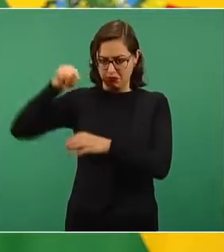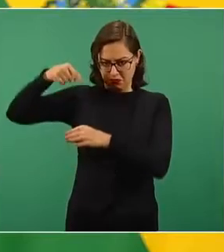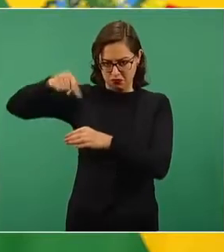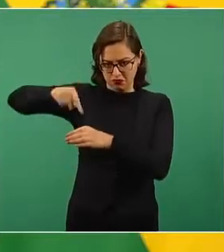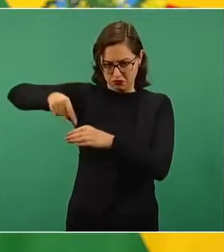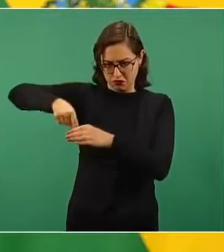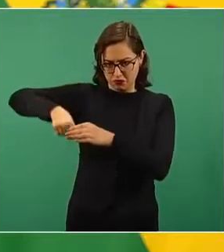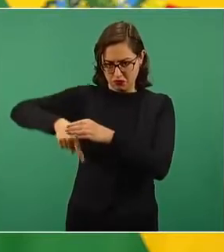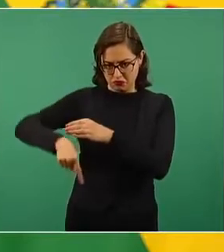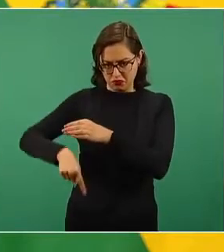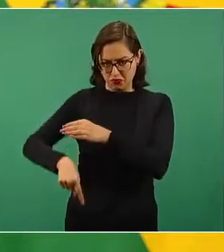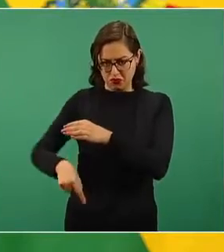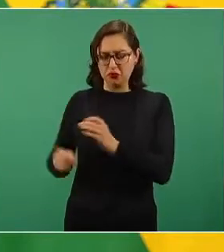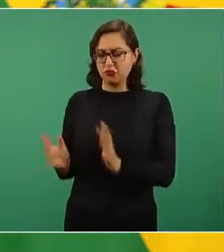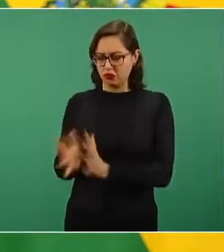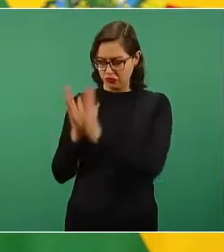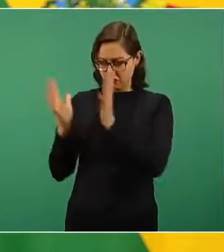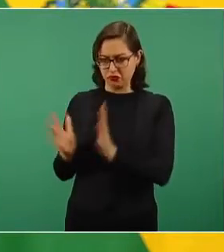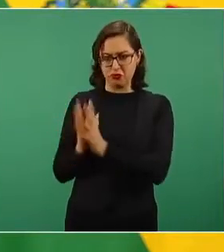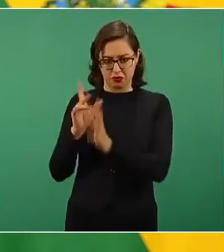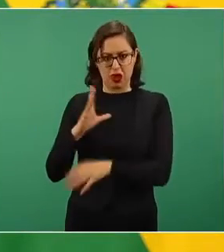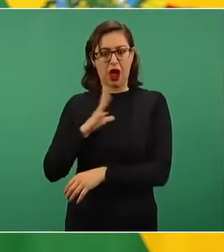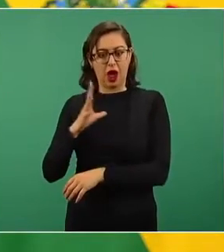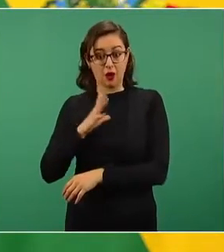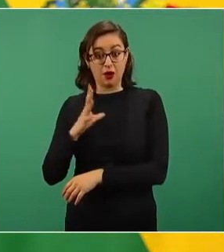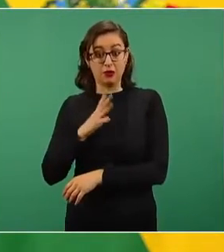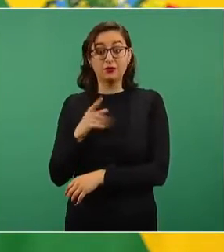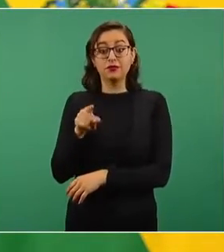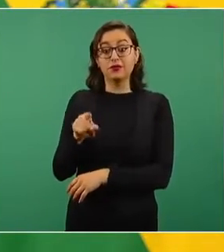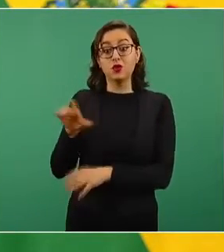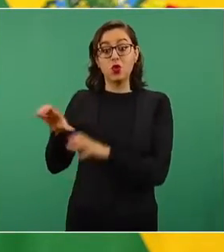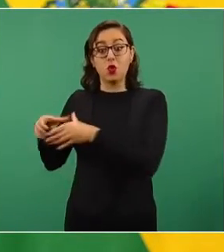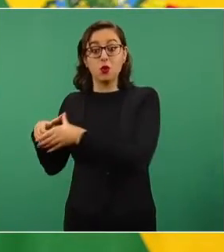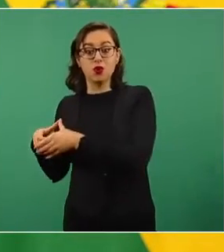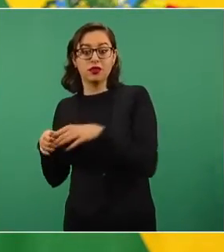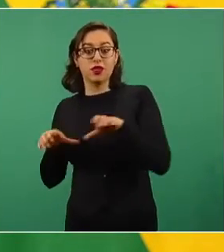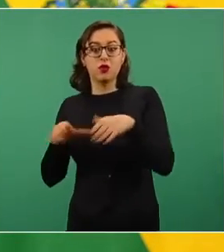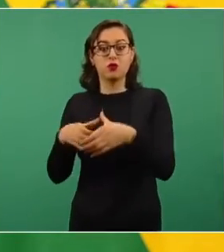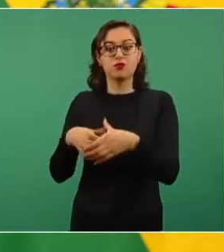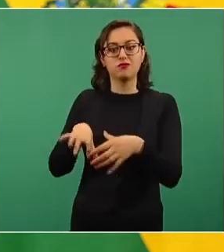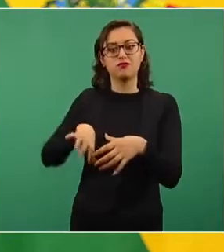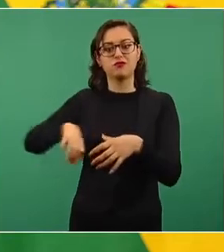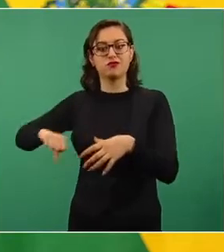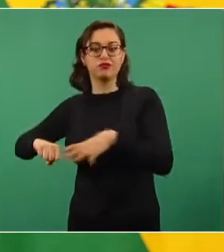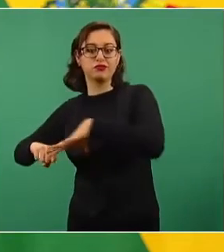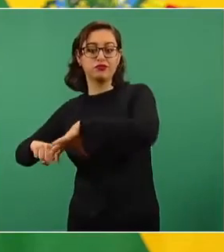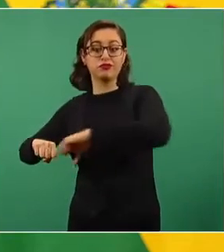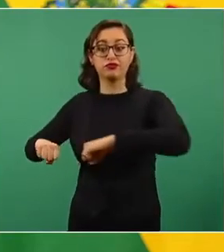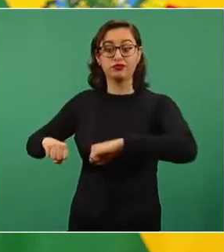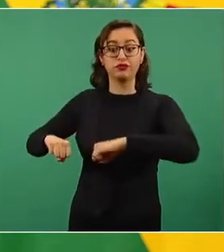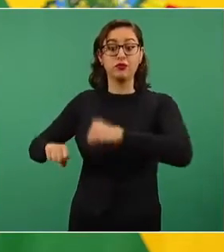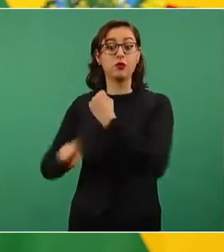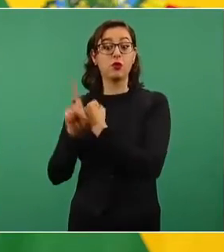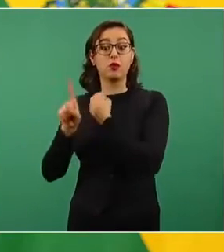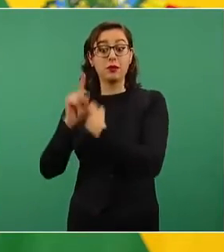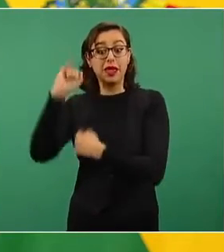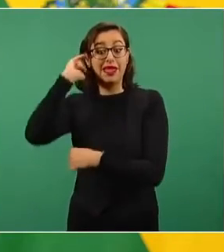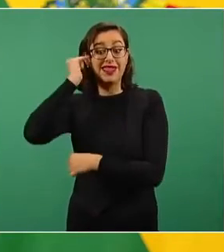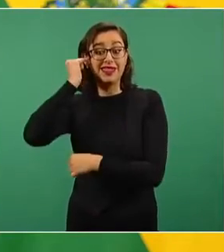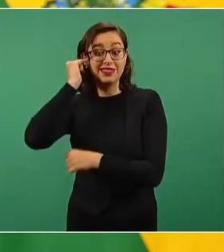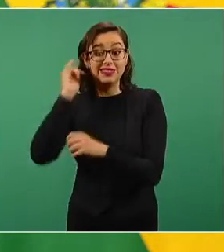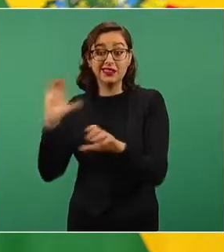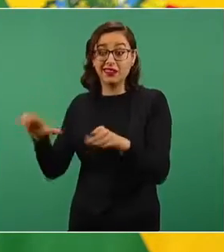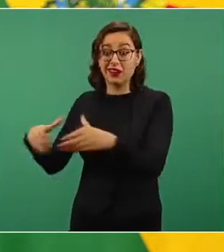y que es un problema entre las 2 comunidades indígenas.